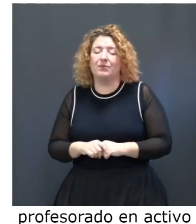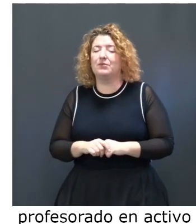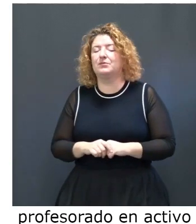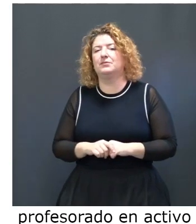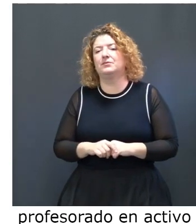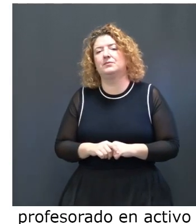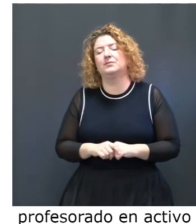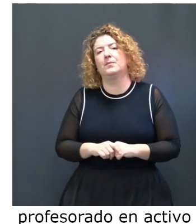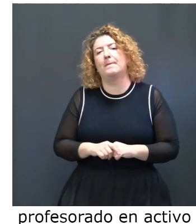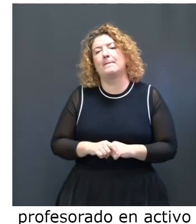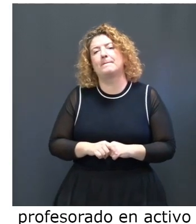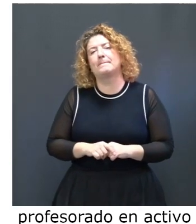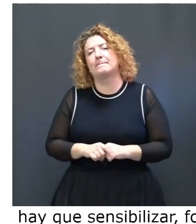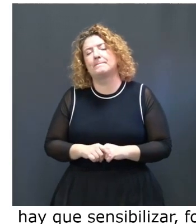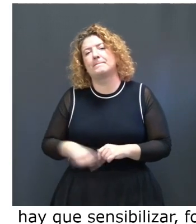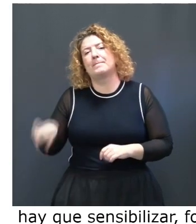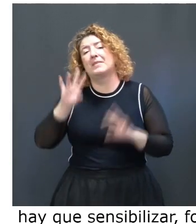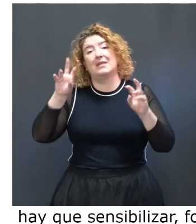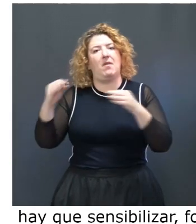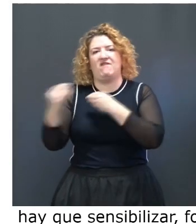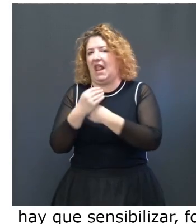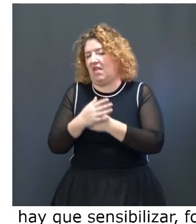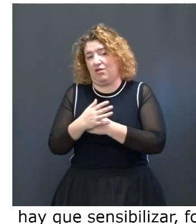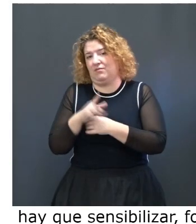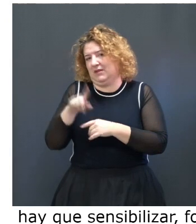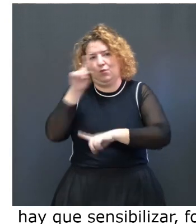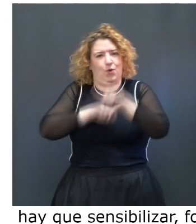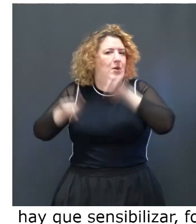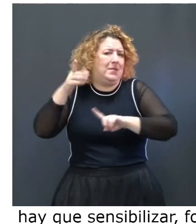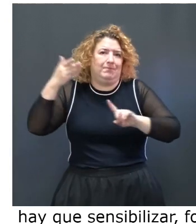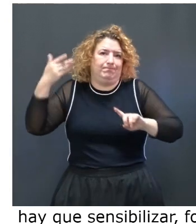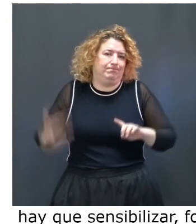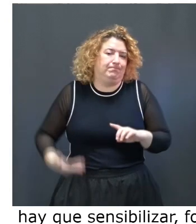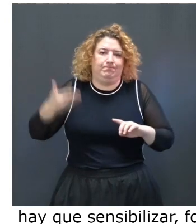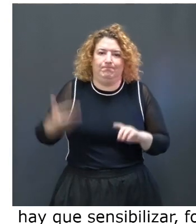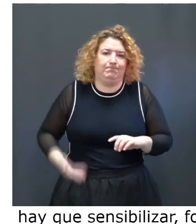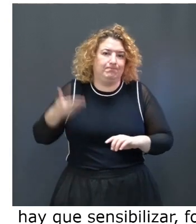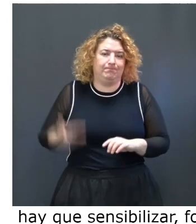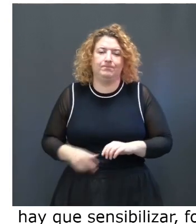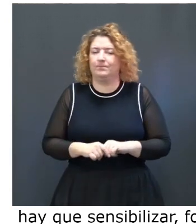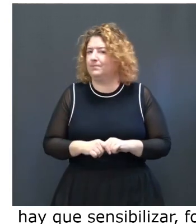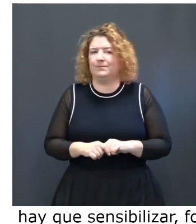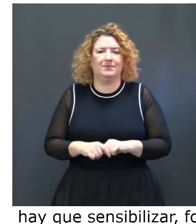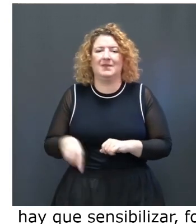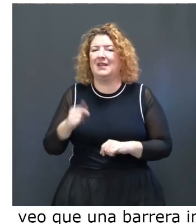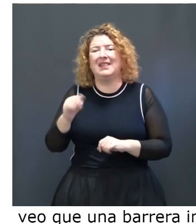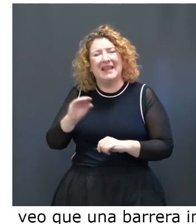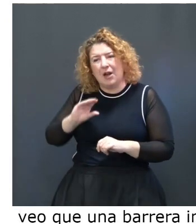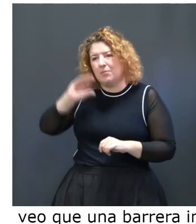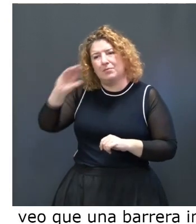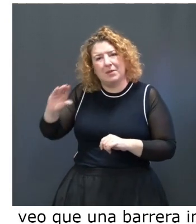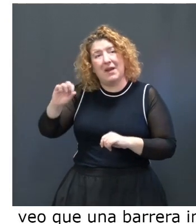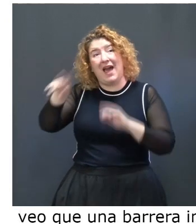barrera importante, tengo que decir, es la financiación. Creo que no se está destinando dinero suficiente para llevar